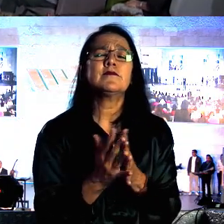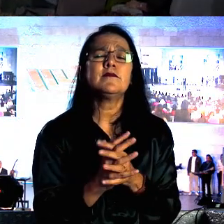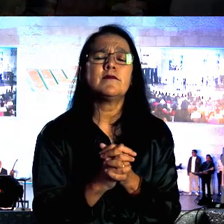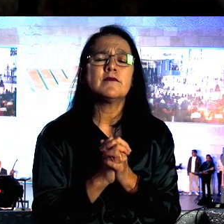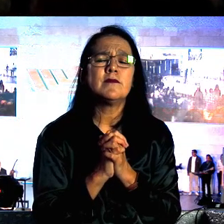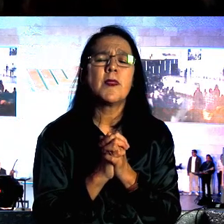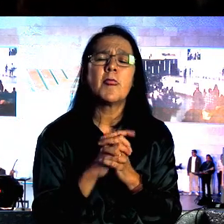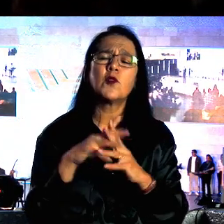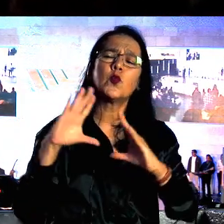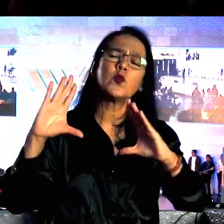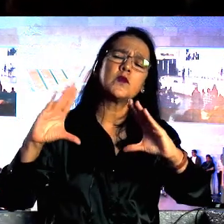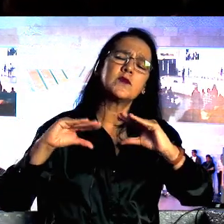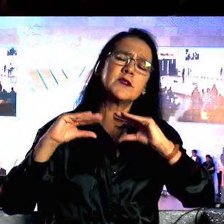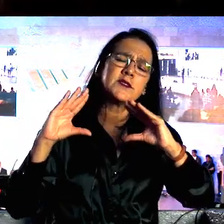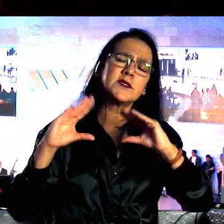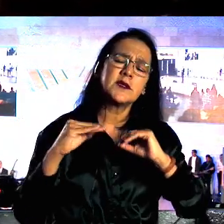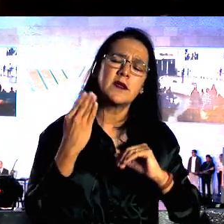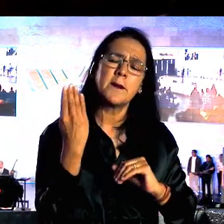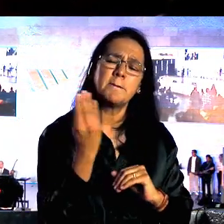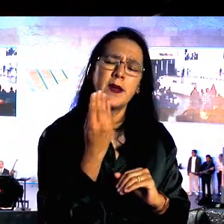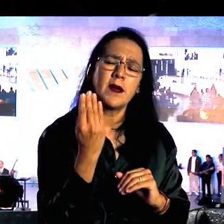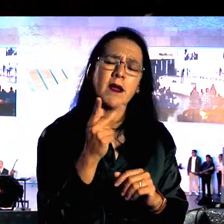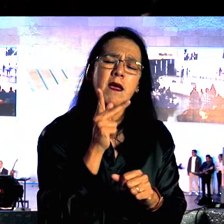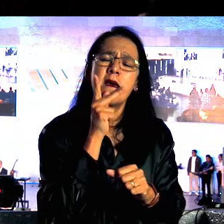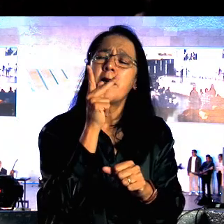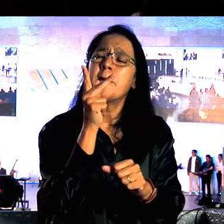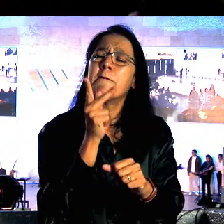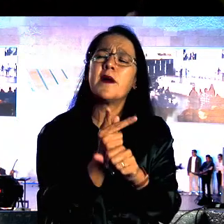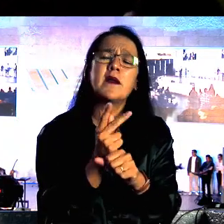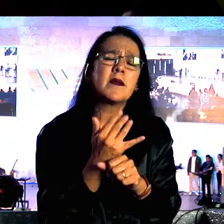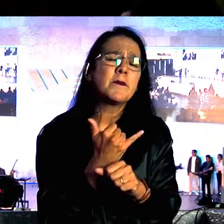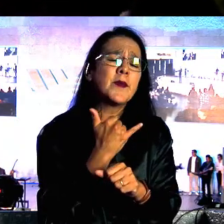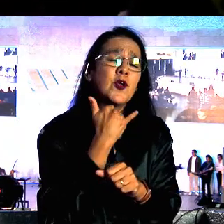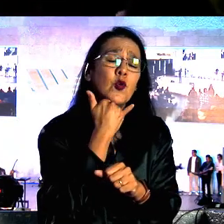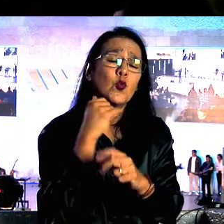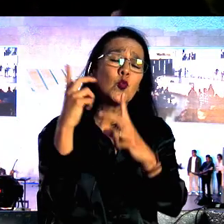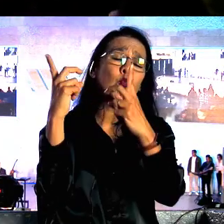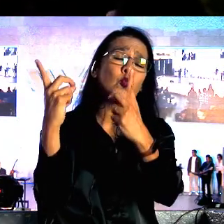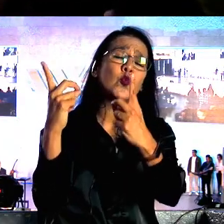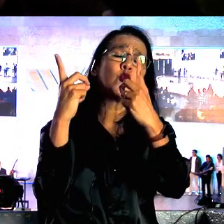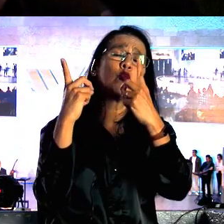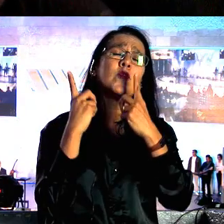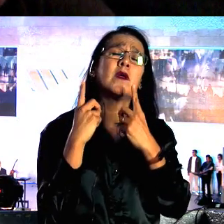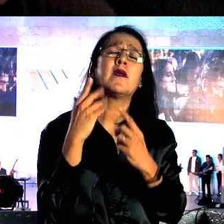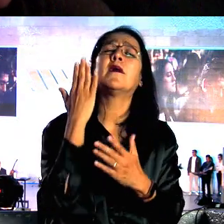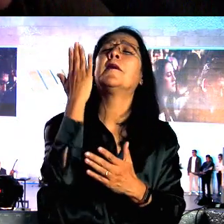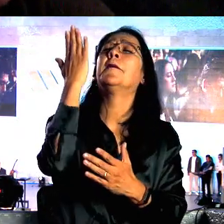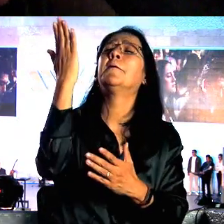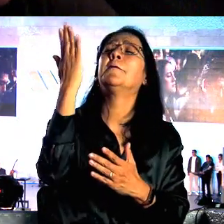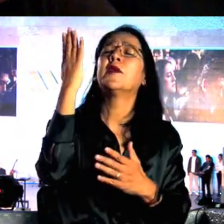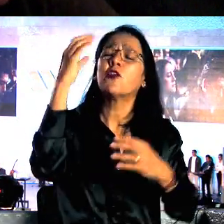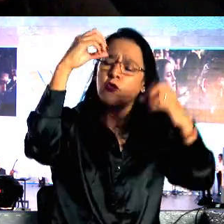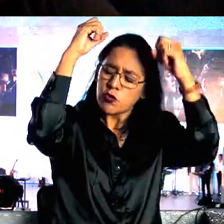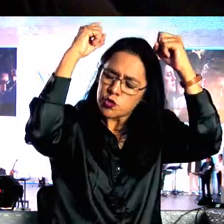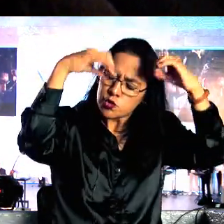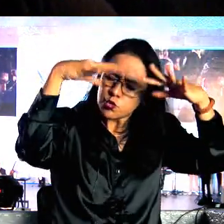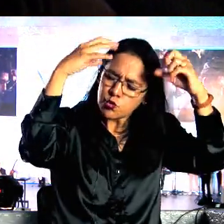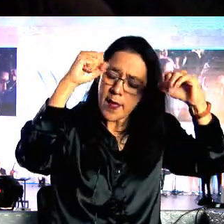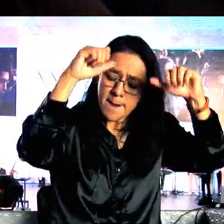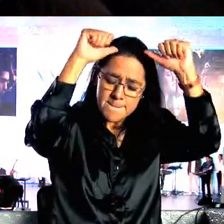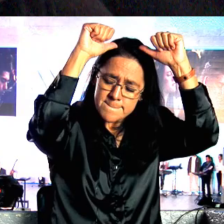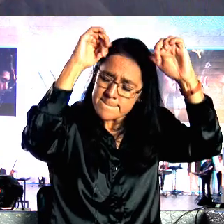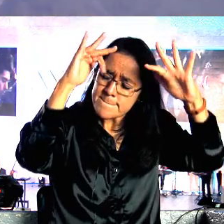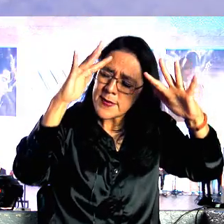nos enseñas en tu palabra Padre por el perdón que tú nos das yo te pido lluvia lluvia de bendición